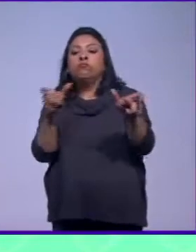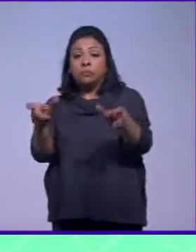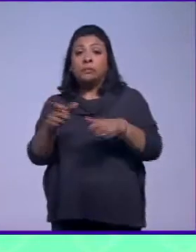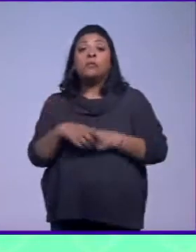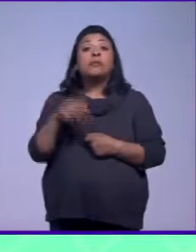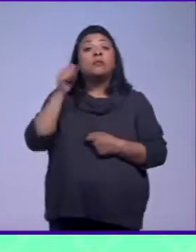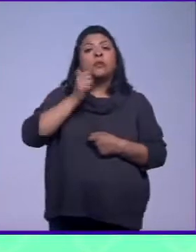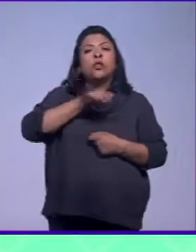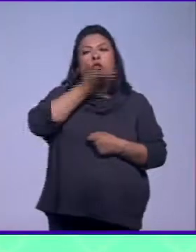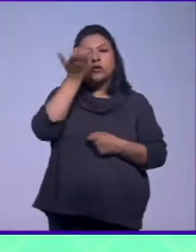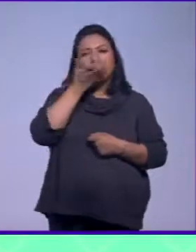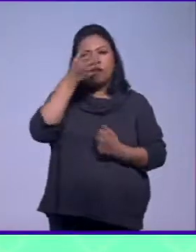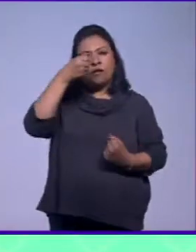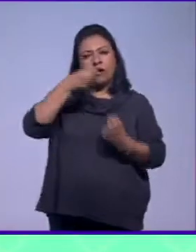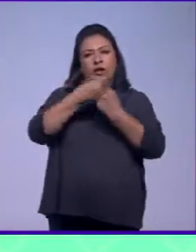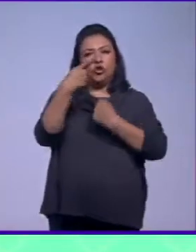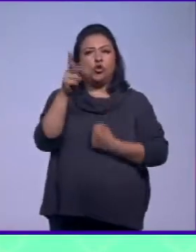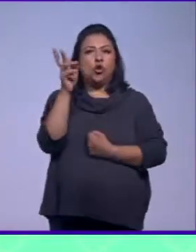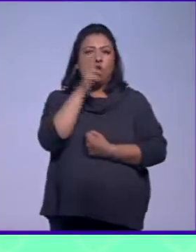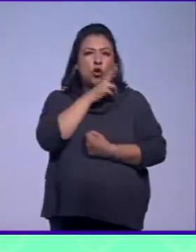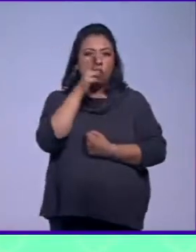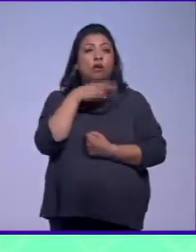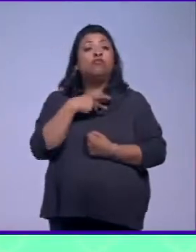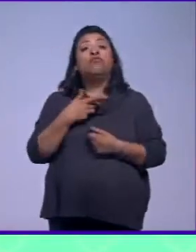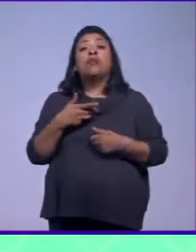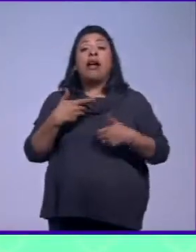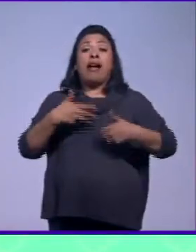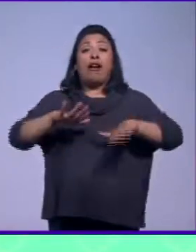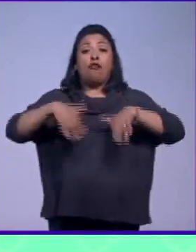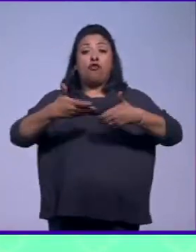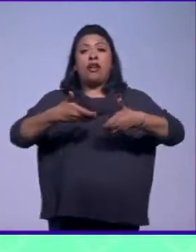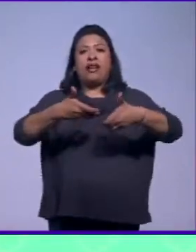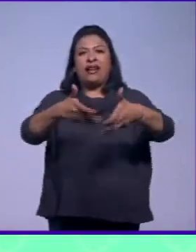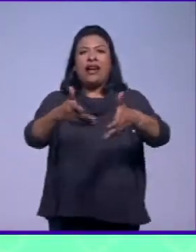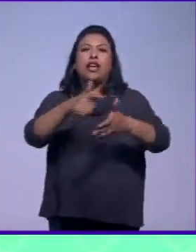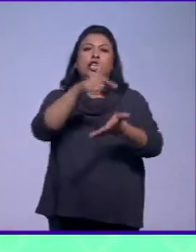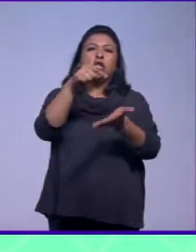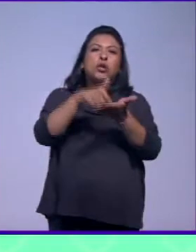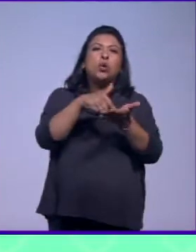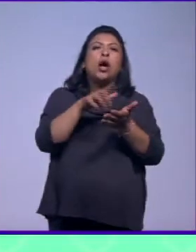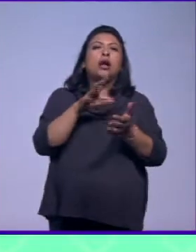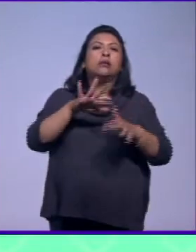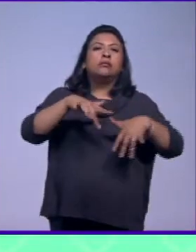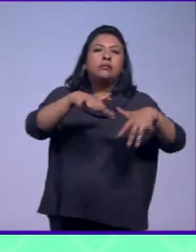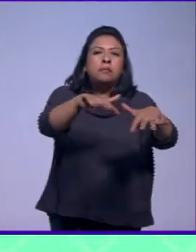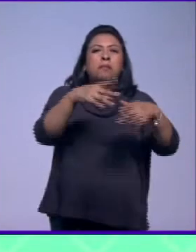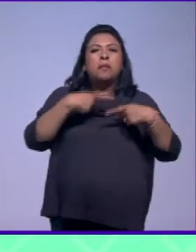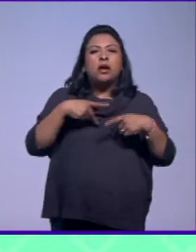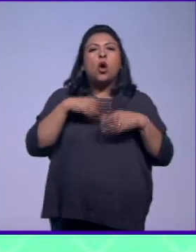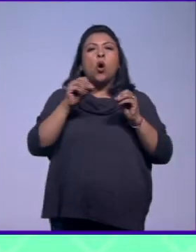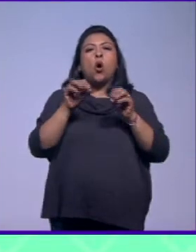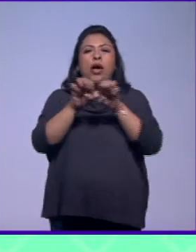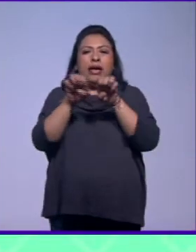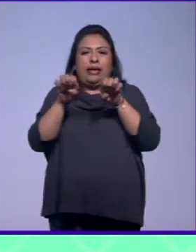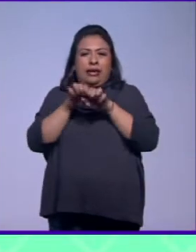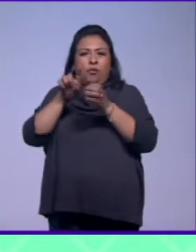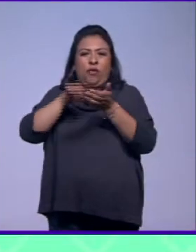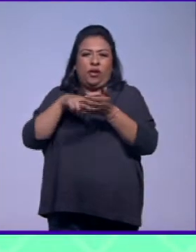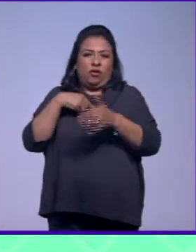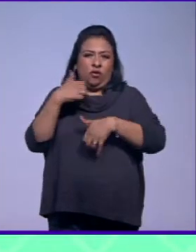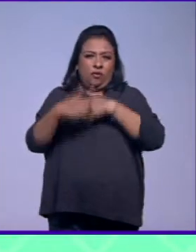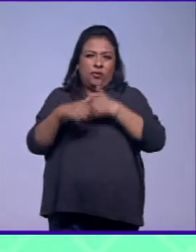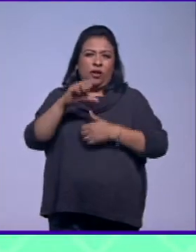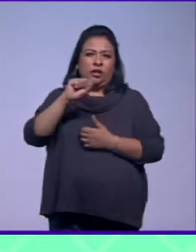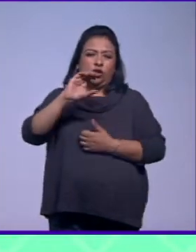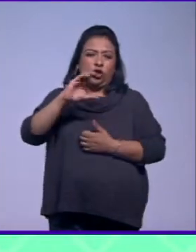tradicionales de las fronteras del imperio ruso patrullarán las calles las zonas de aficionados y las bases del equipo durante el torneo sochi y el